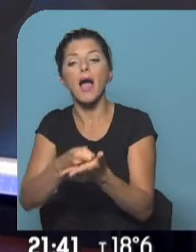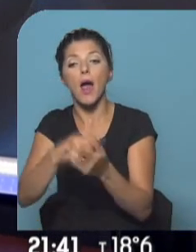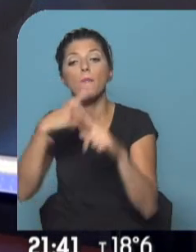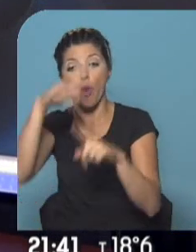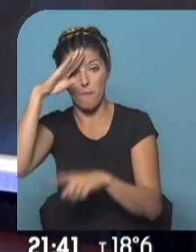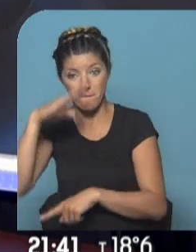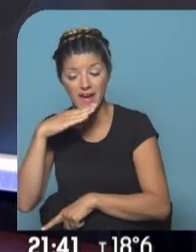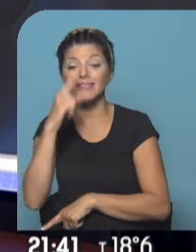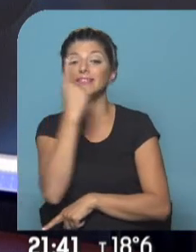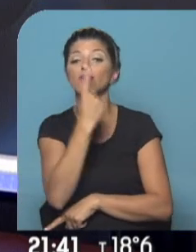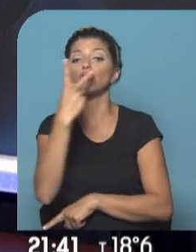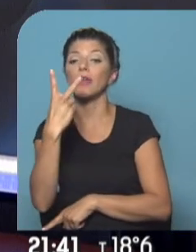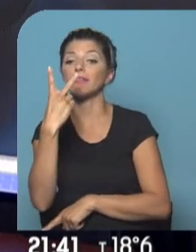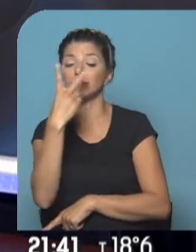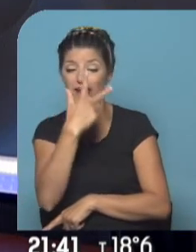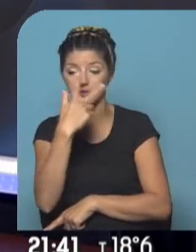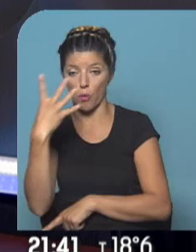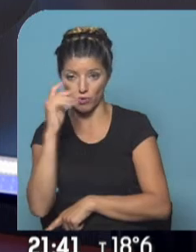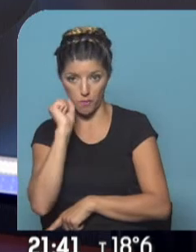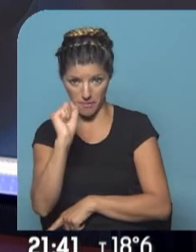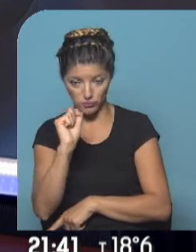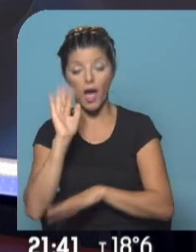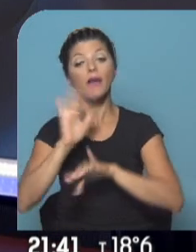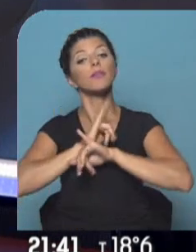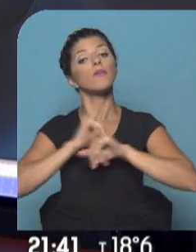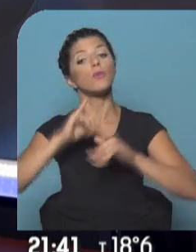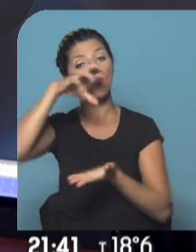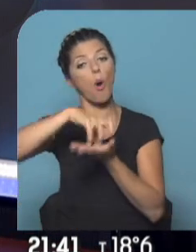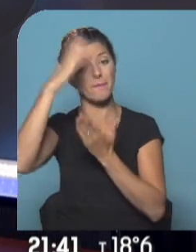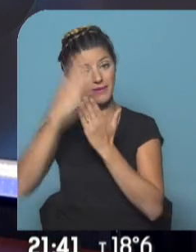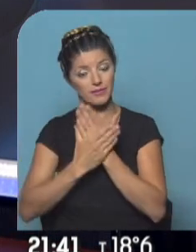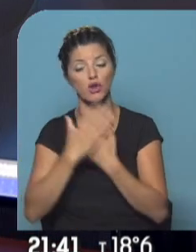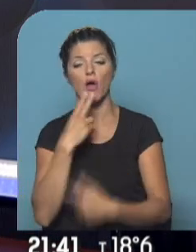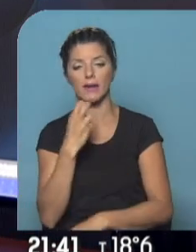134 pesos, según informó el Ministerio de Energía y Minería de la Nación.